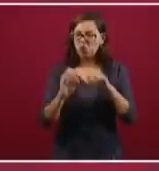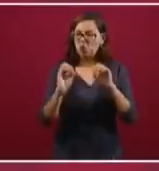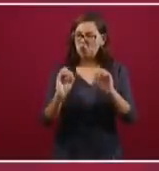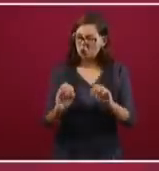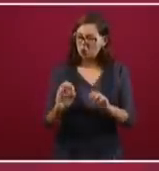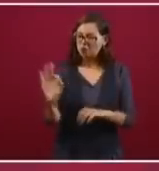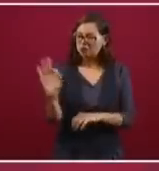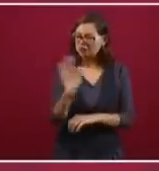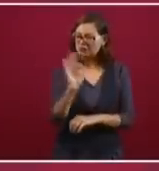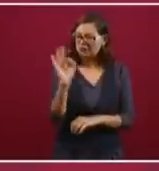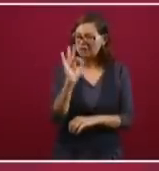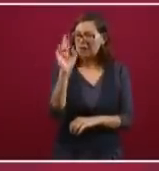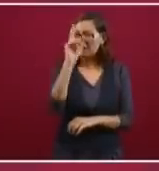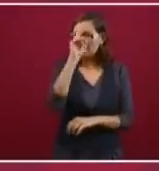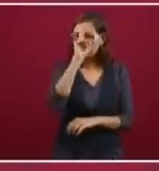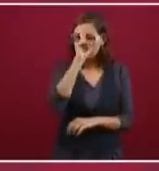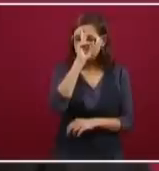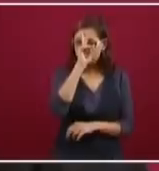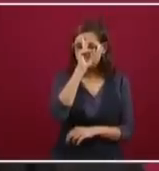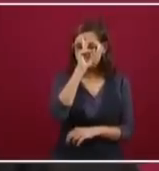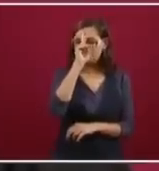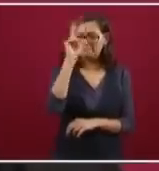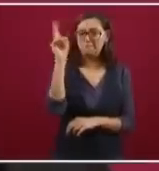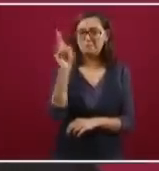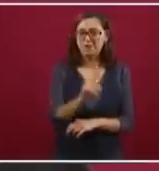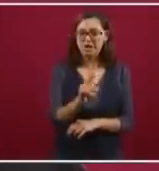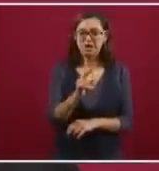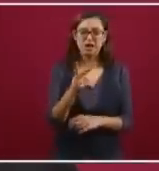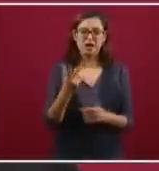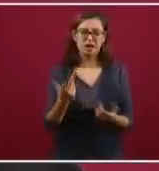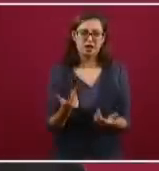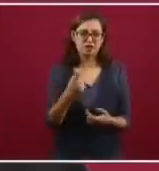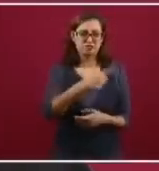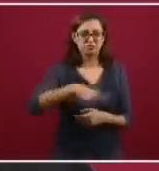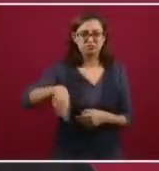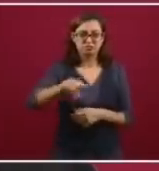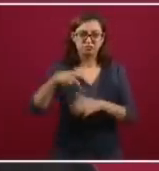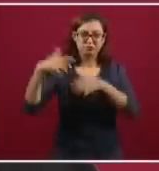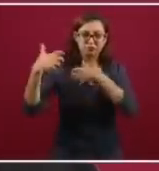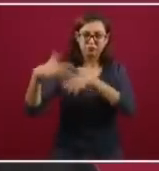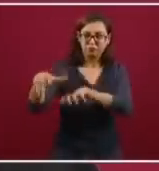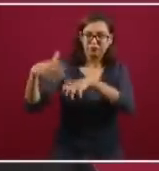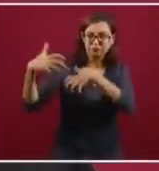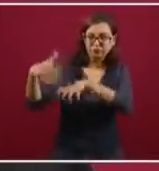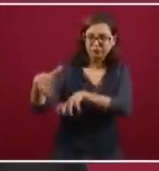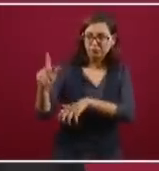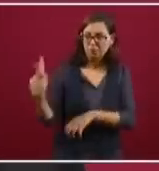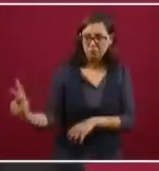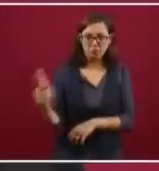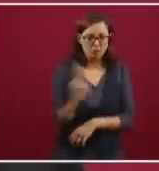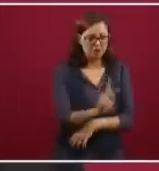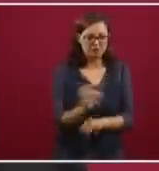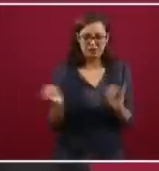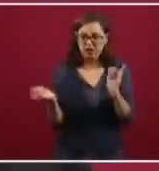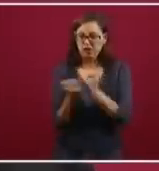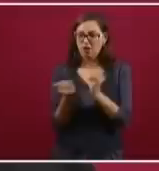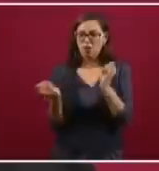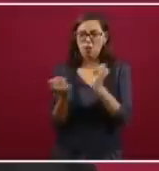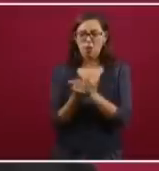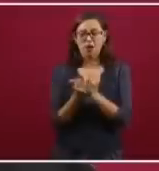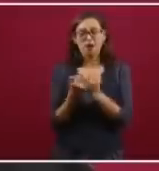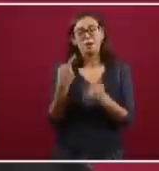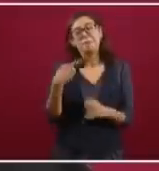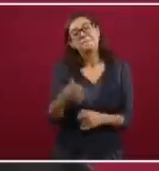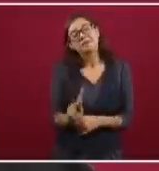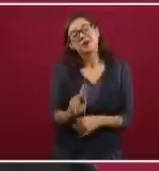de quienes llevan a cabo estos actos de protesta, nada más